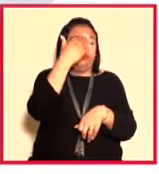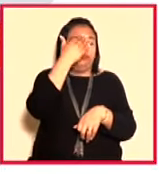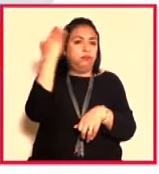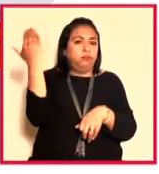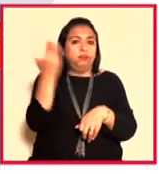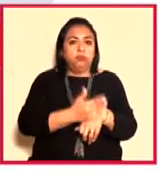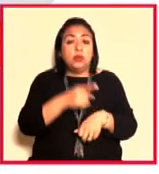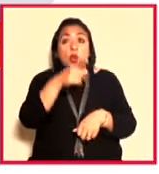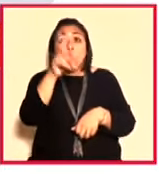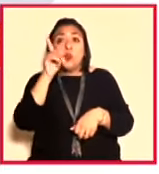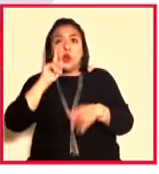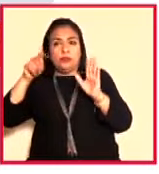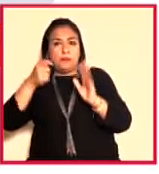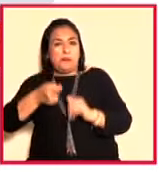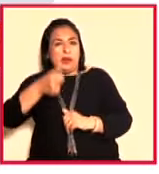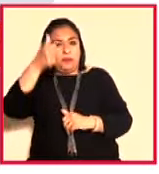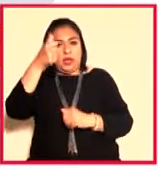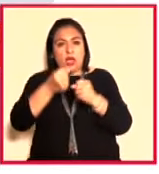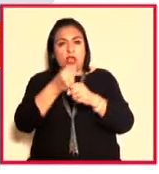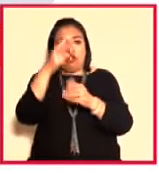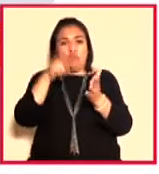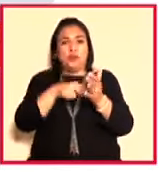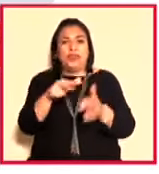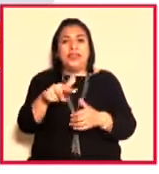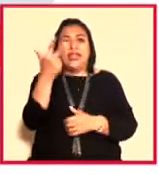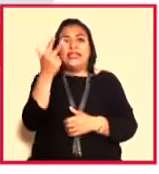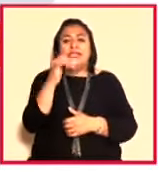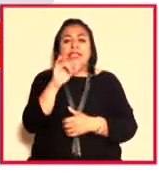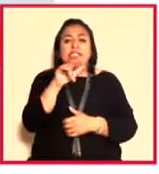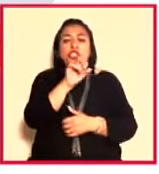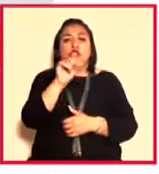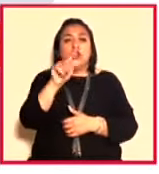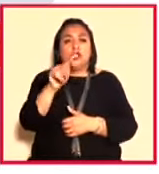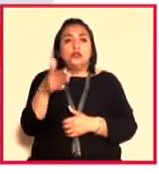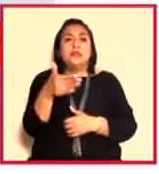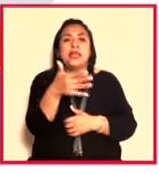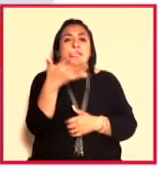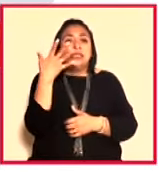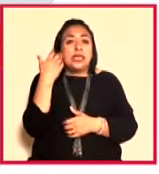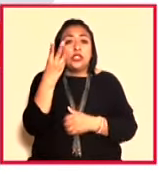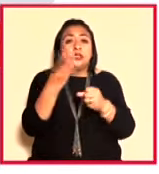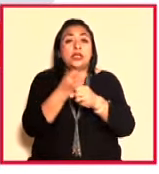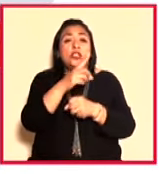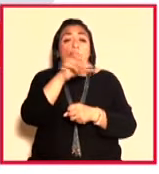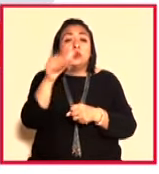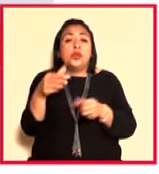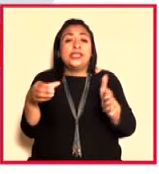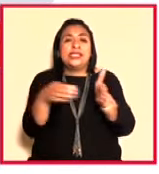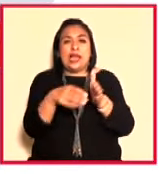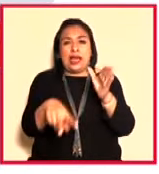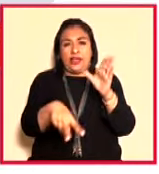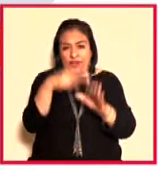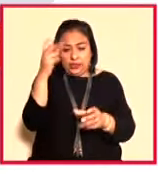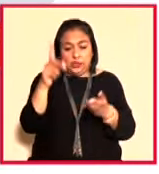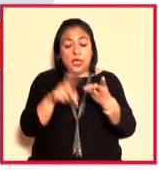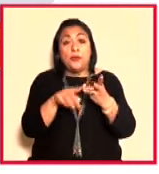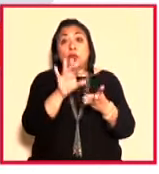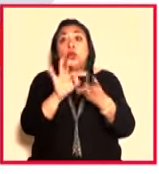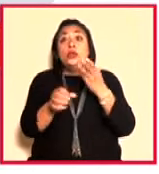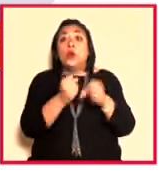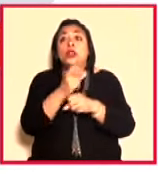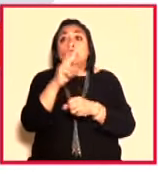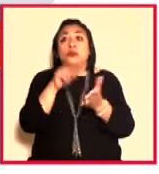La cineasta debutó en 2013 con Los insólitos peces gato. 3 años después presentó La caja vacía. Y a finales de